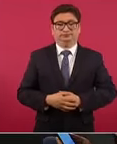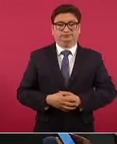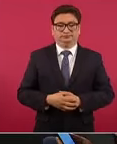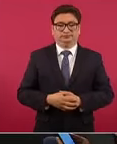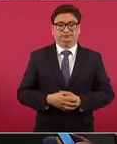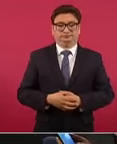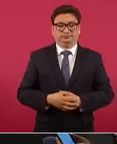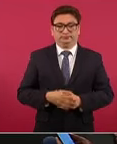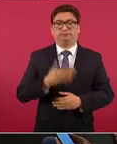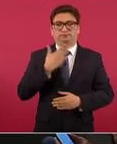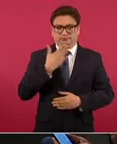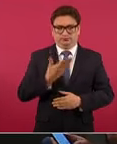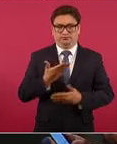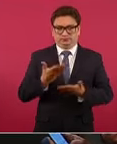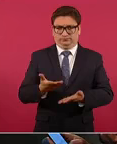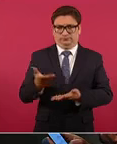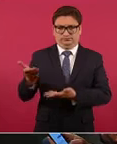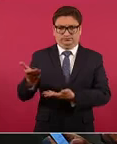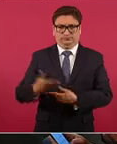ahora sí vamos